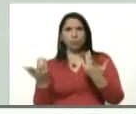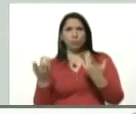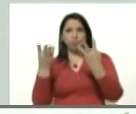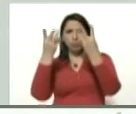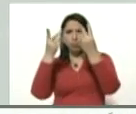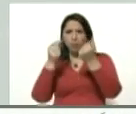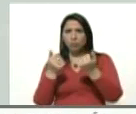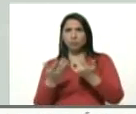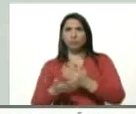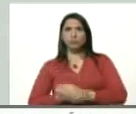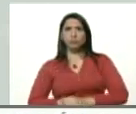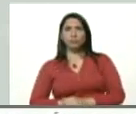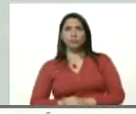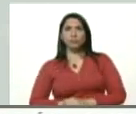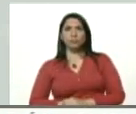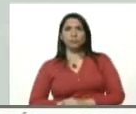números.